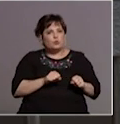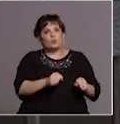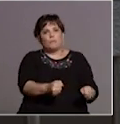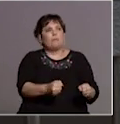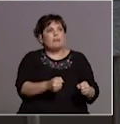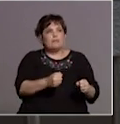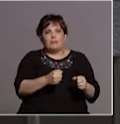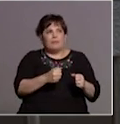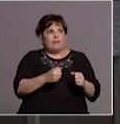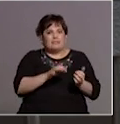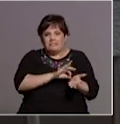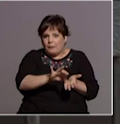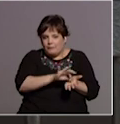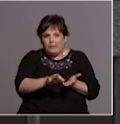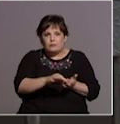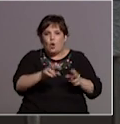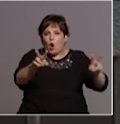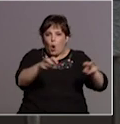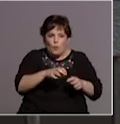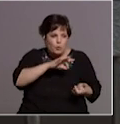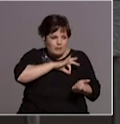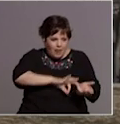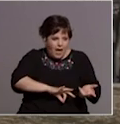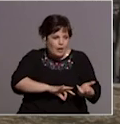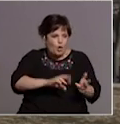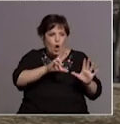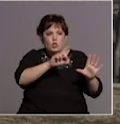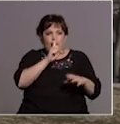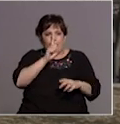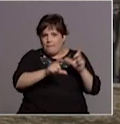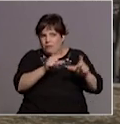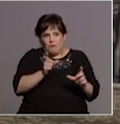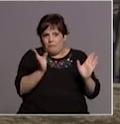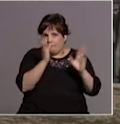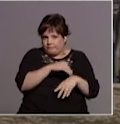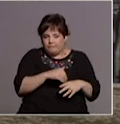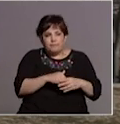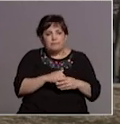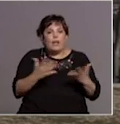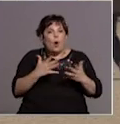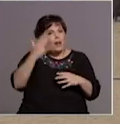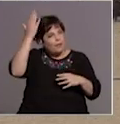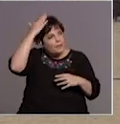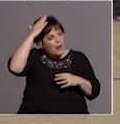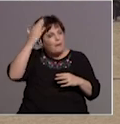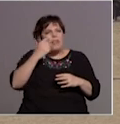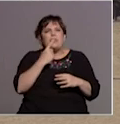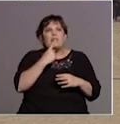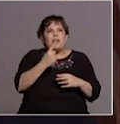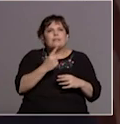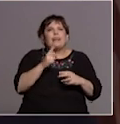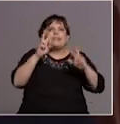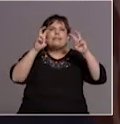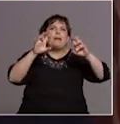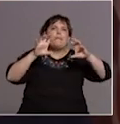que afecta el servicio se impide el cobro de salarios a unas 800 mil personas en su momento el descenso de trump se asoció a un fenómeno